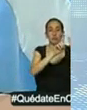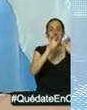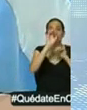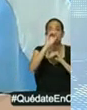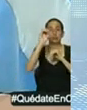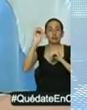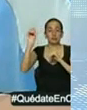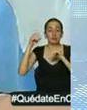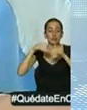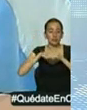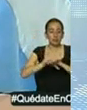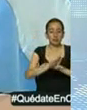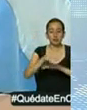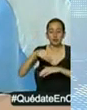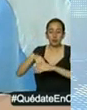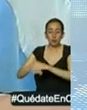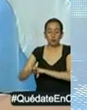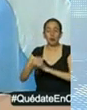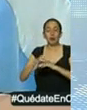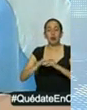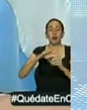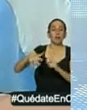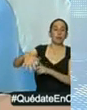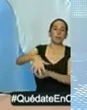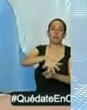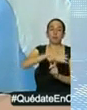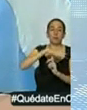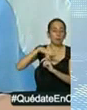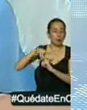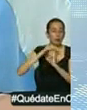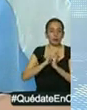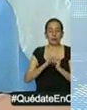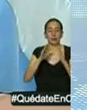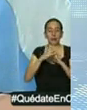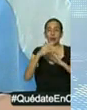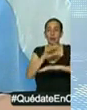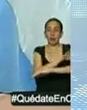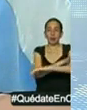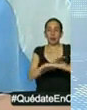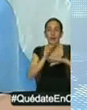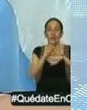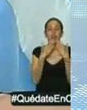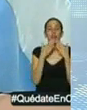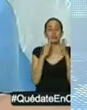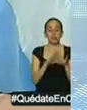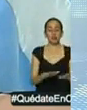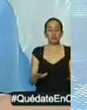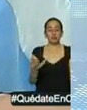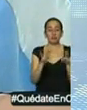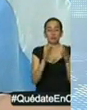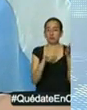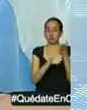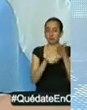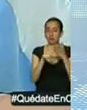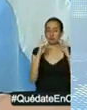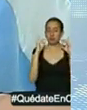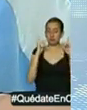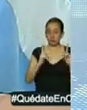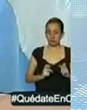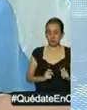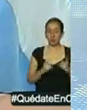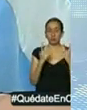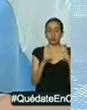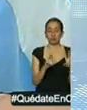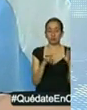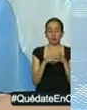las 1:30 de la mañana. Mi sueño se escapó de mi mente. No puedo dormir más.